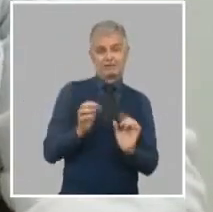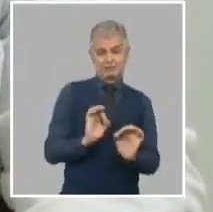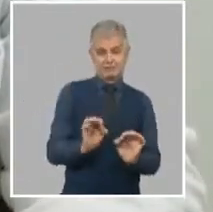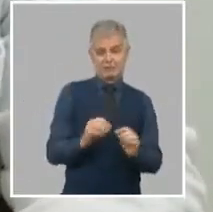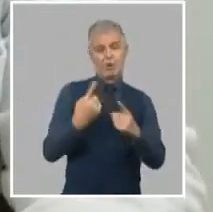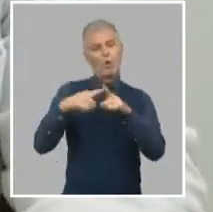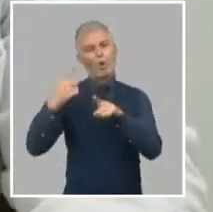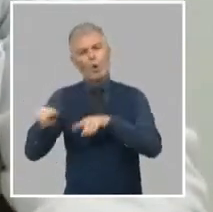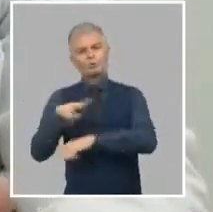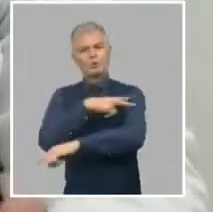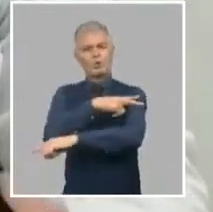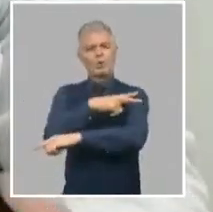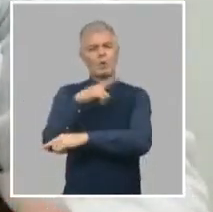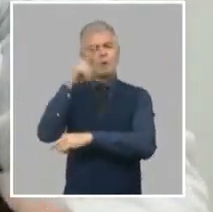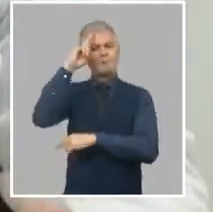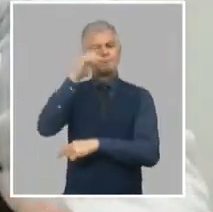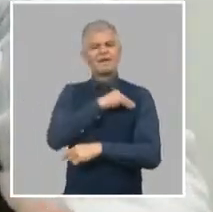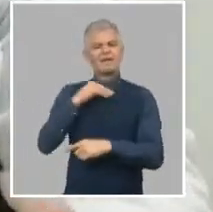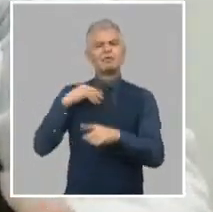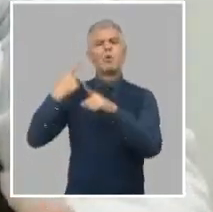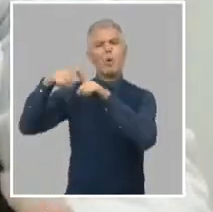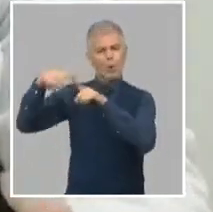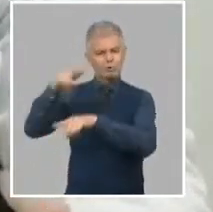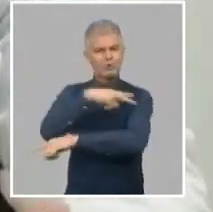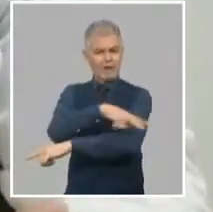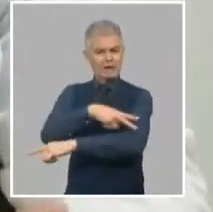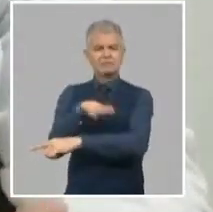su momento, dieron un verdadero